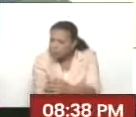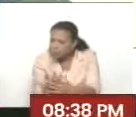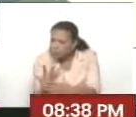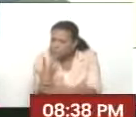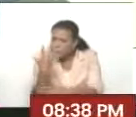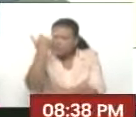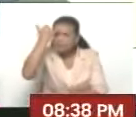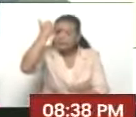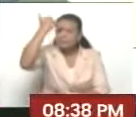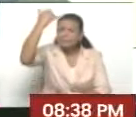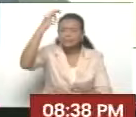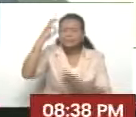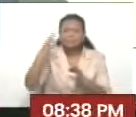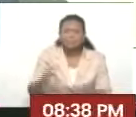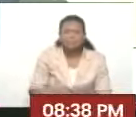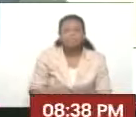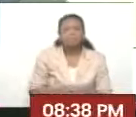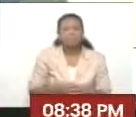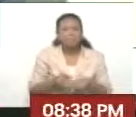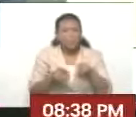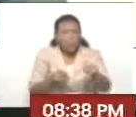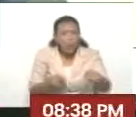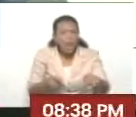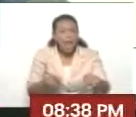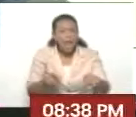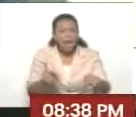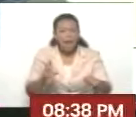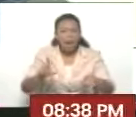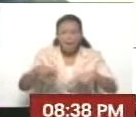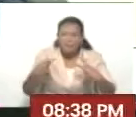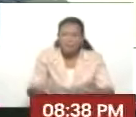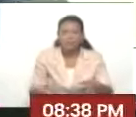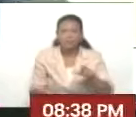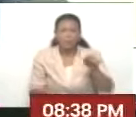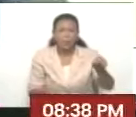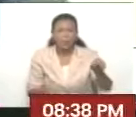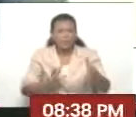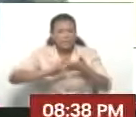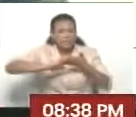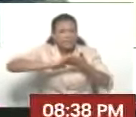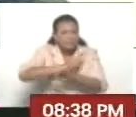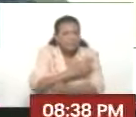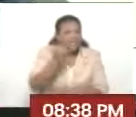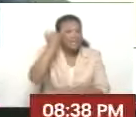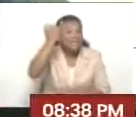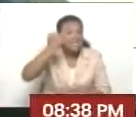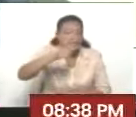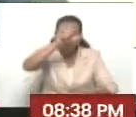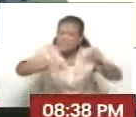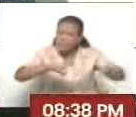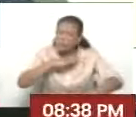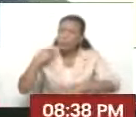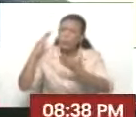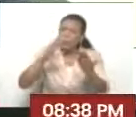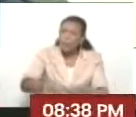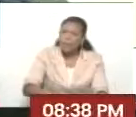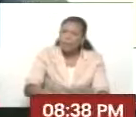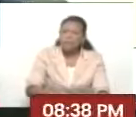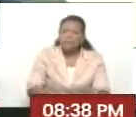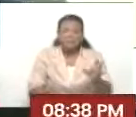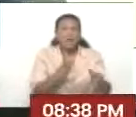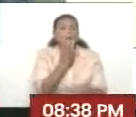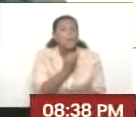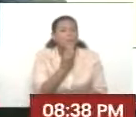conciencia de que el apartheid, el exterminio, el genocidio de Netanyahu